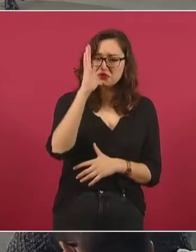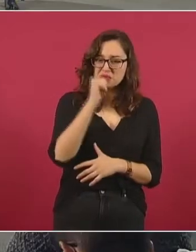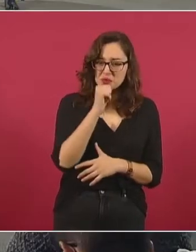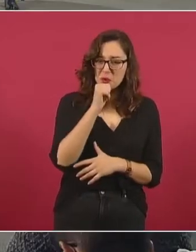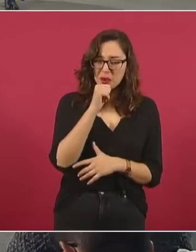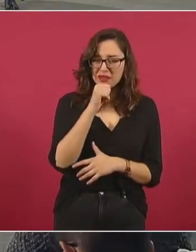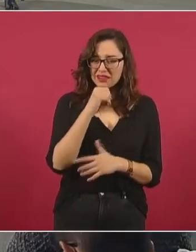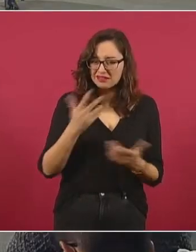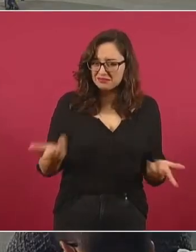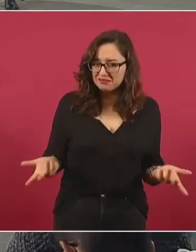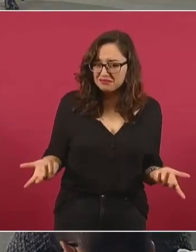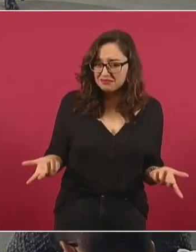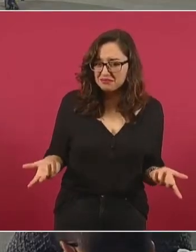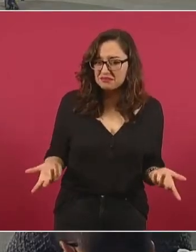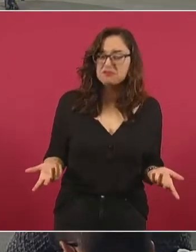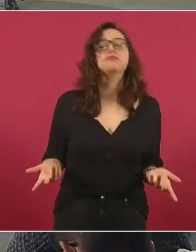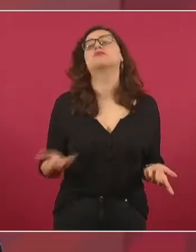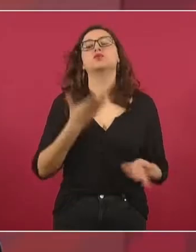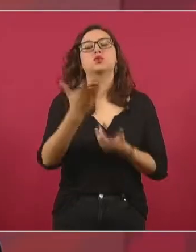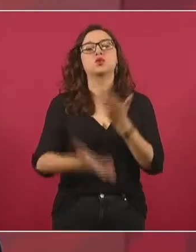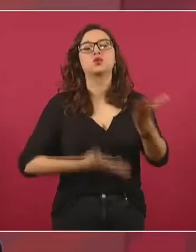Si hay una propuesta